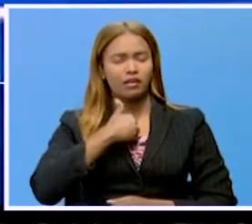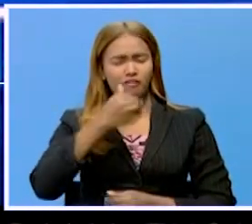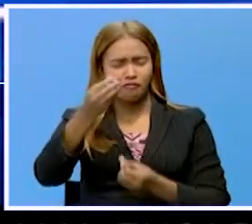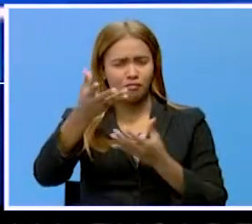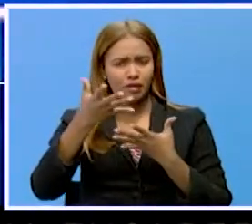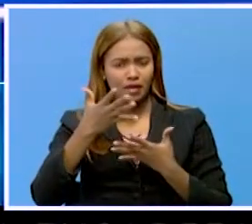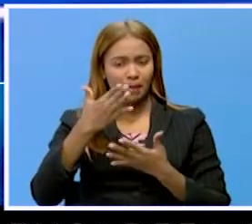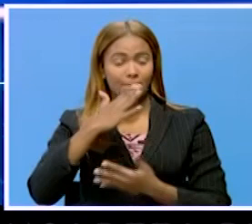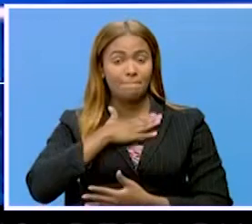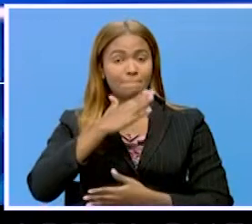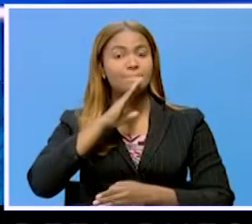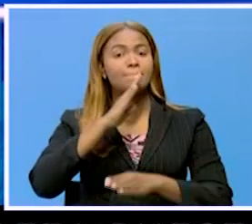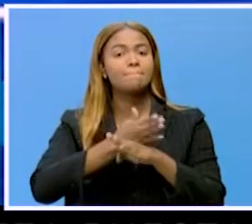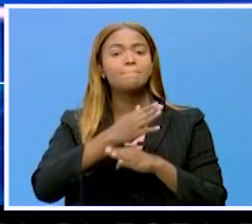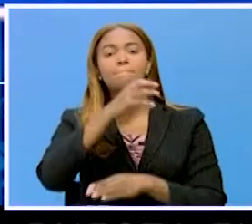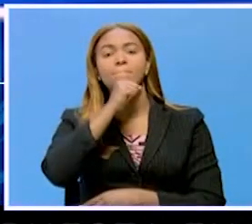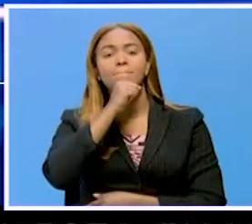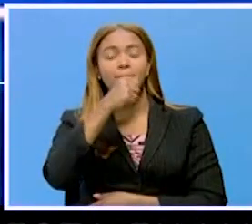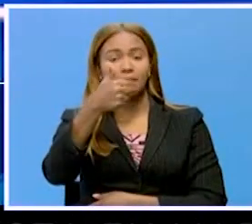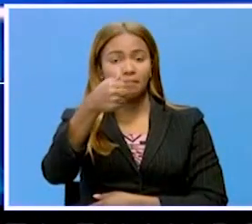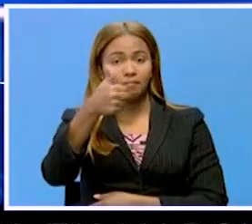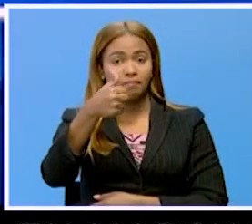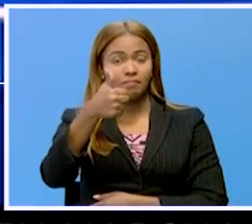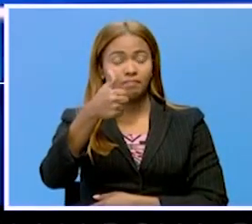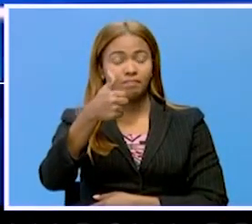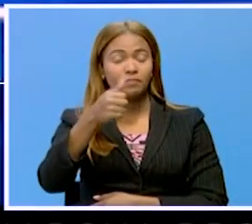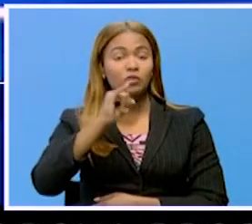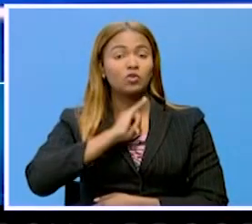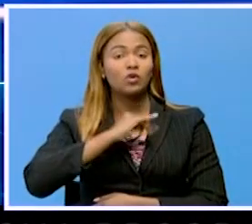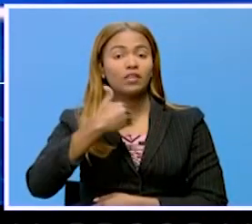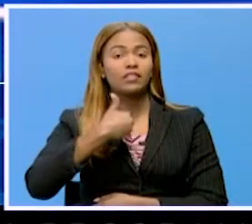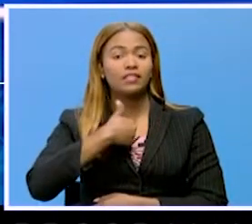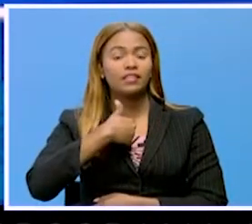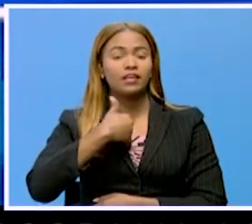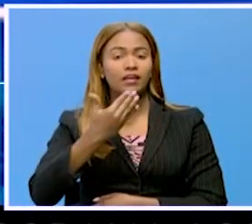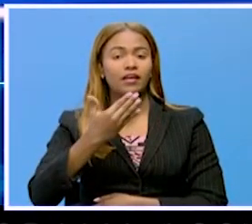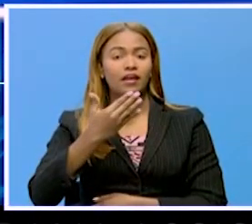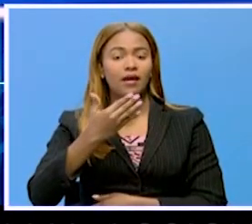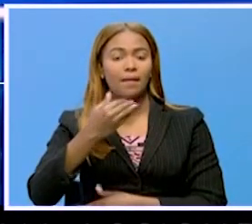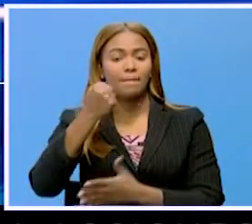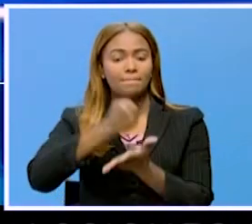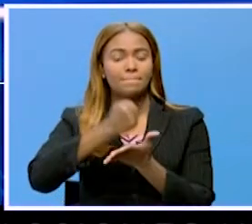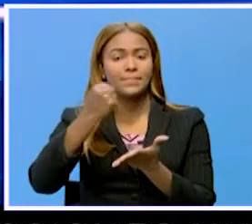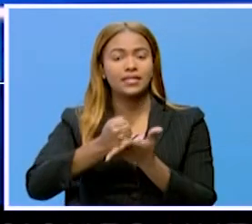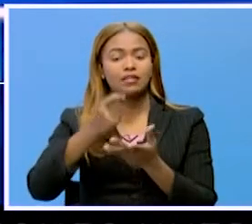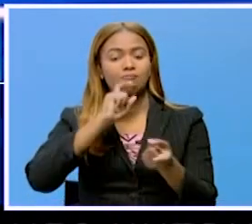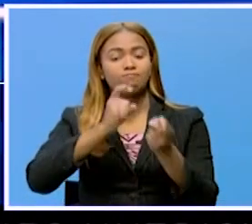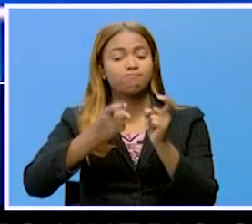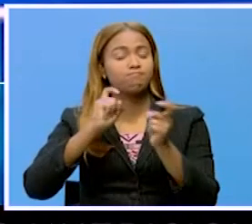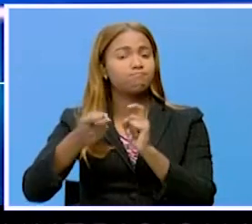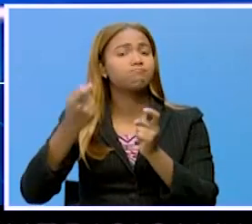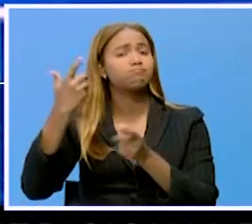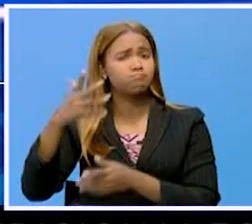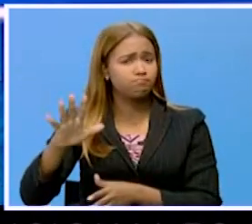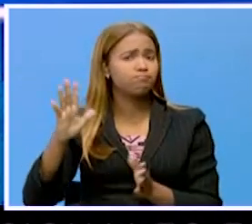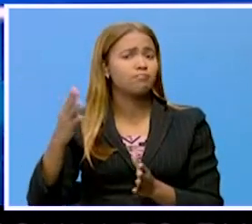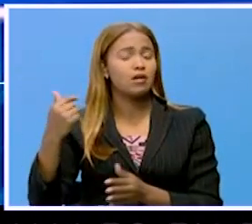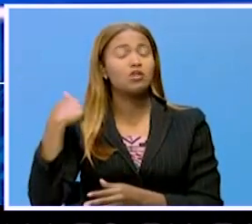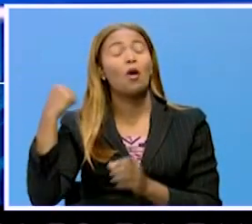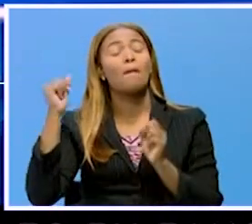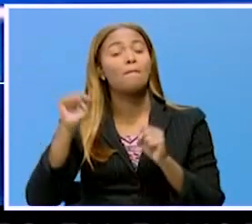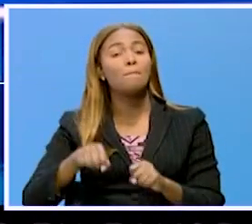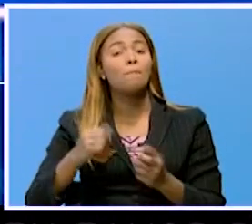yo tengo la información de que mi hija de 10 años de edad, yo tengo visa múltiple, pero ahora ya, si yo